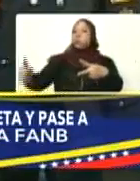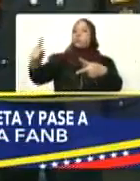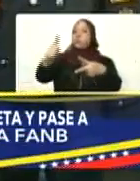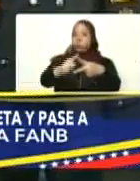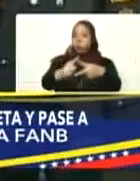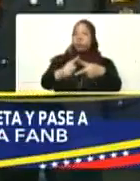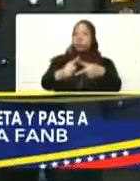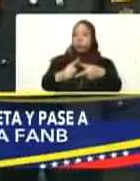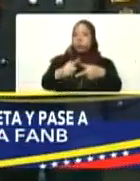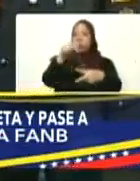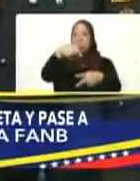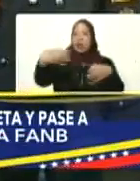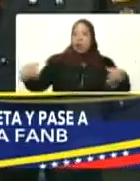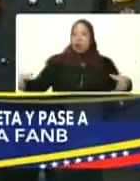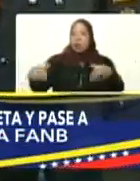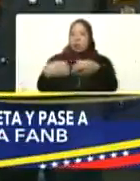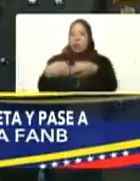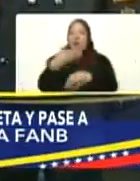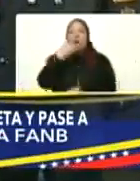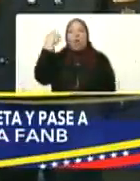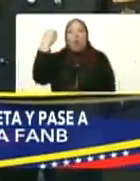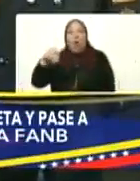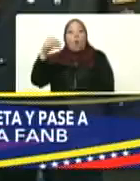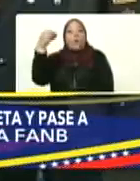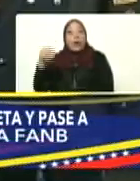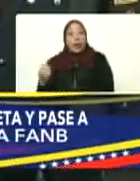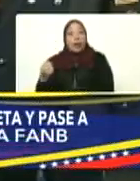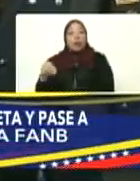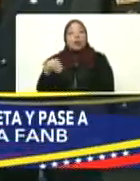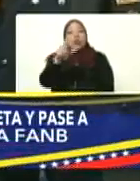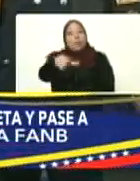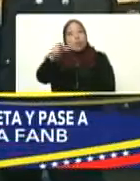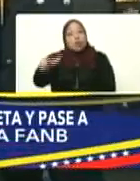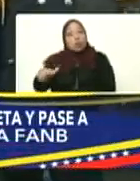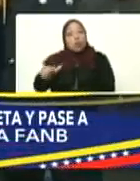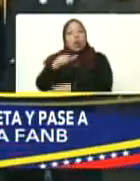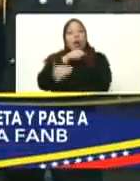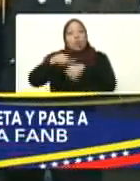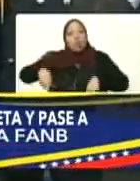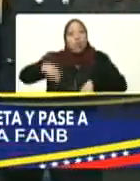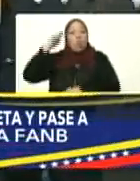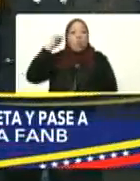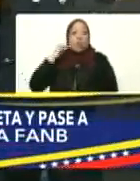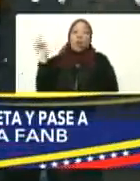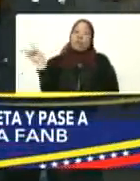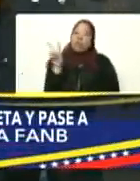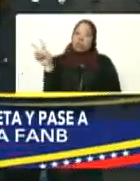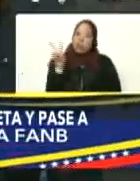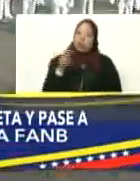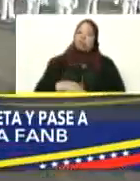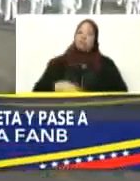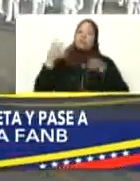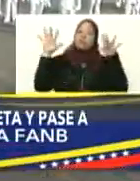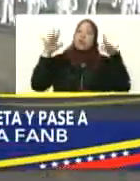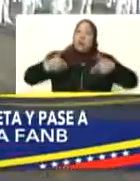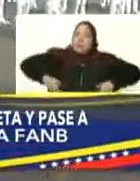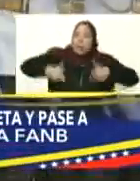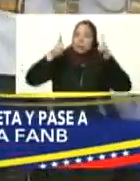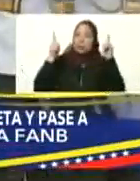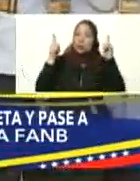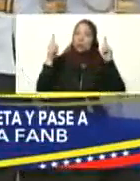teniente de este grupo de jóvenes oficiales de la Guardia Nacional Bolivariana.